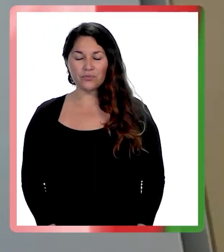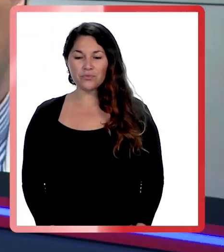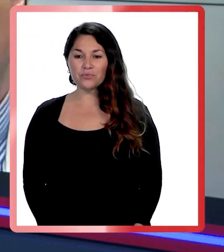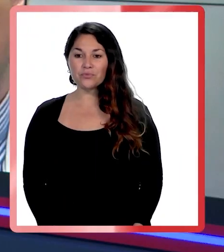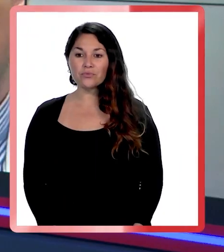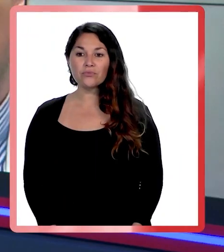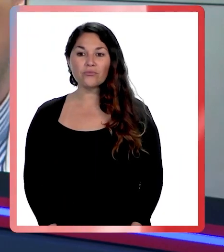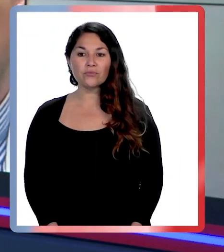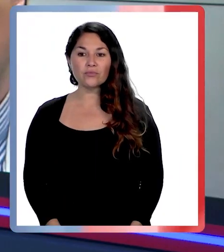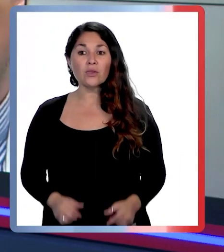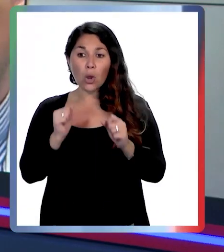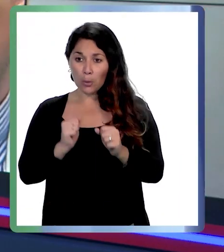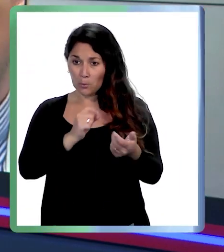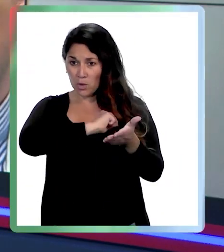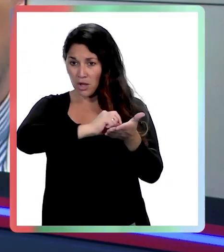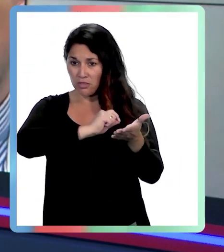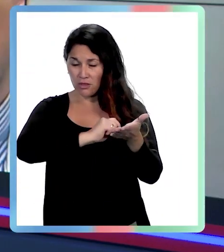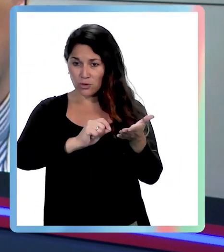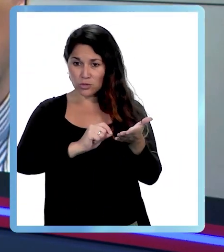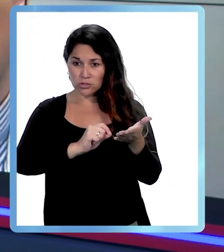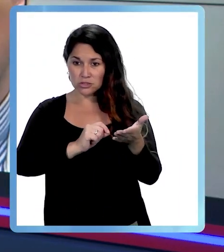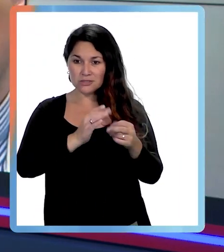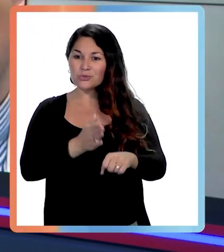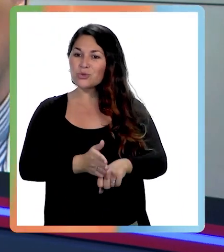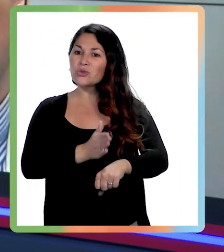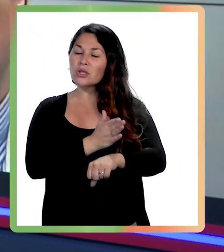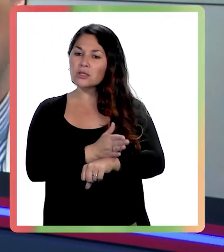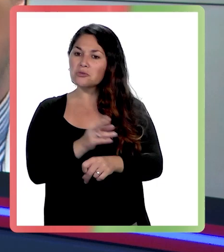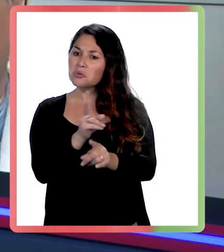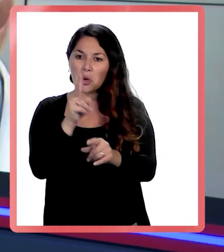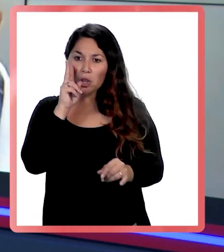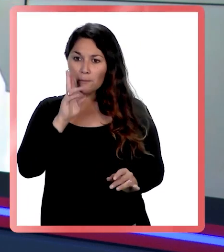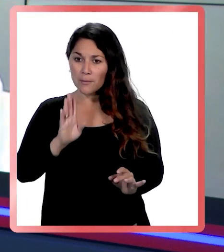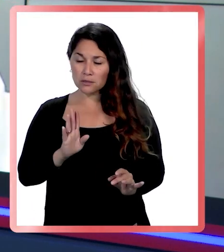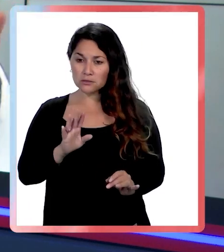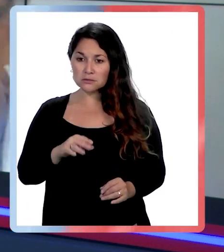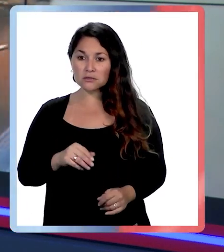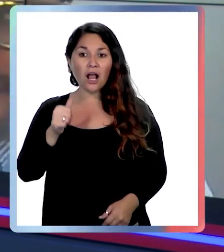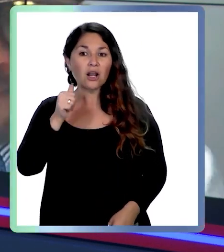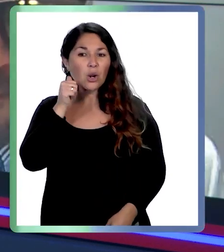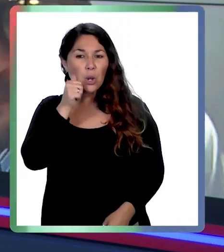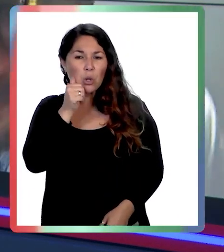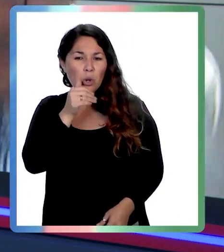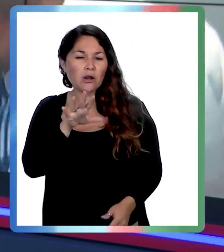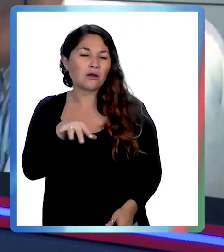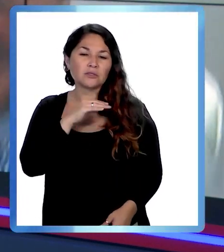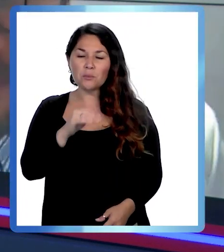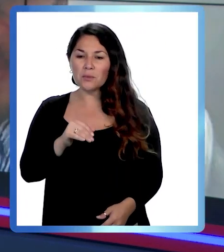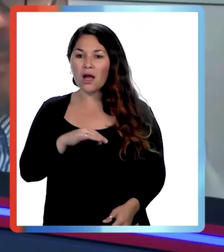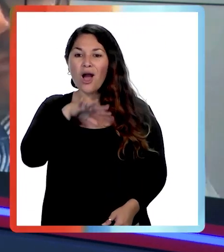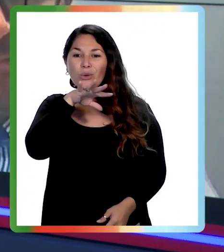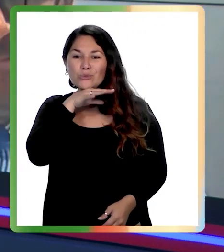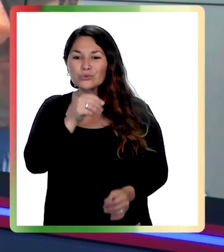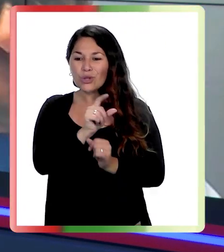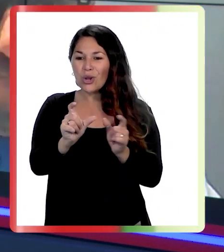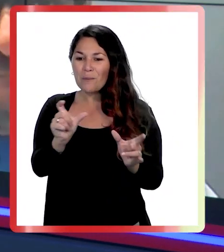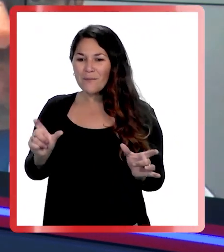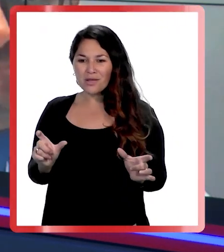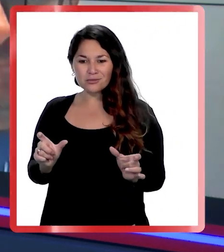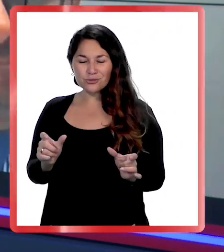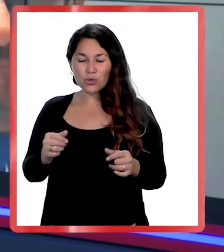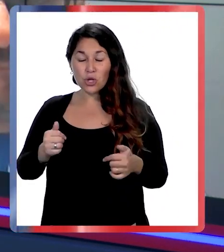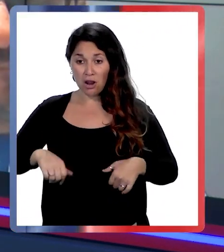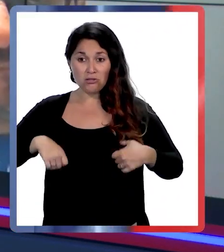ambientales. ¿Puede pasar que el diagnóstico precoz no ocurra usualmente en esta